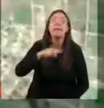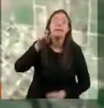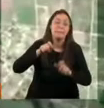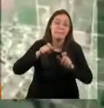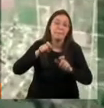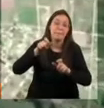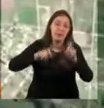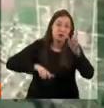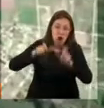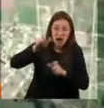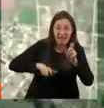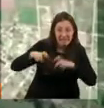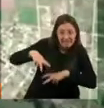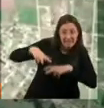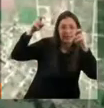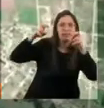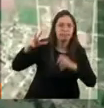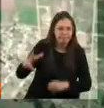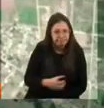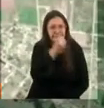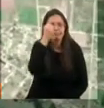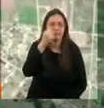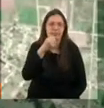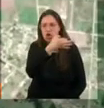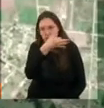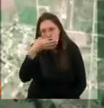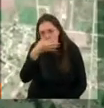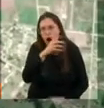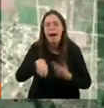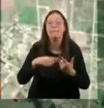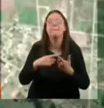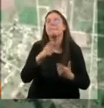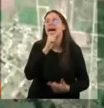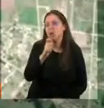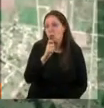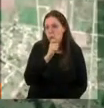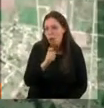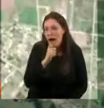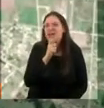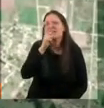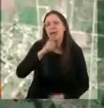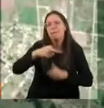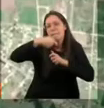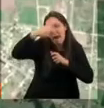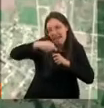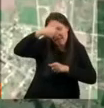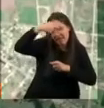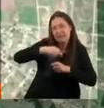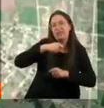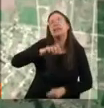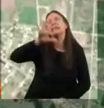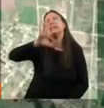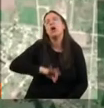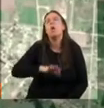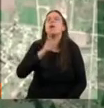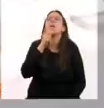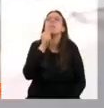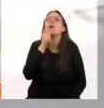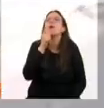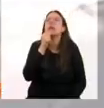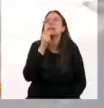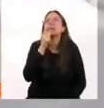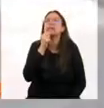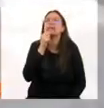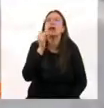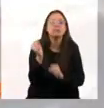con sustancias estupefacientes, con marihuana y pasta base. Más de 50 policías estuvieron formando parte